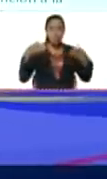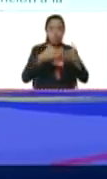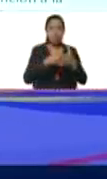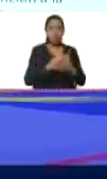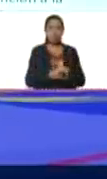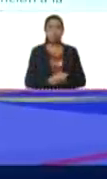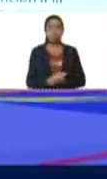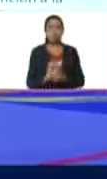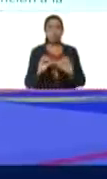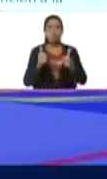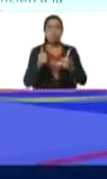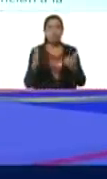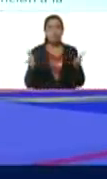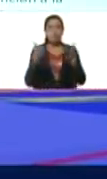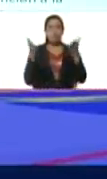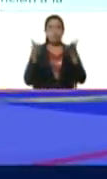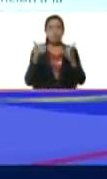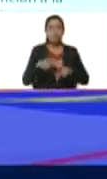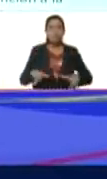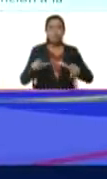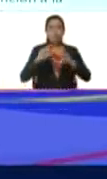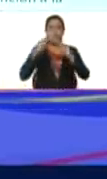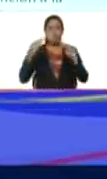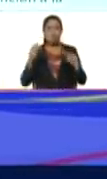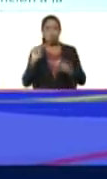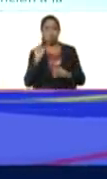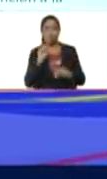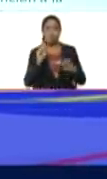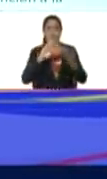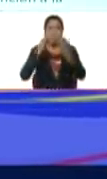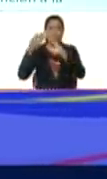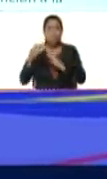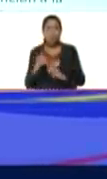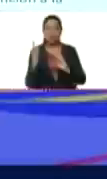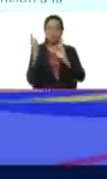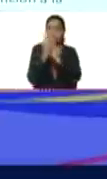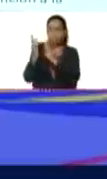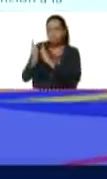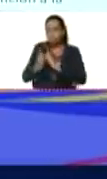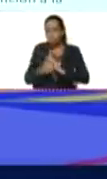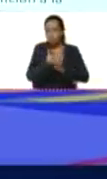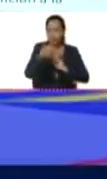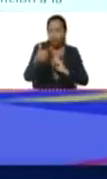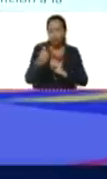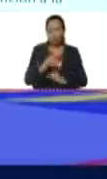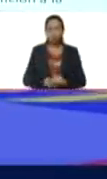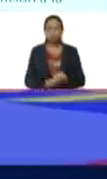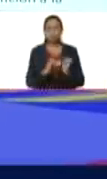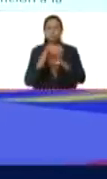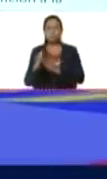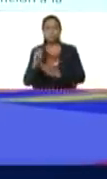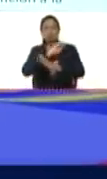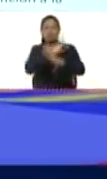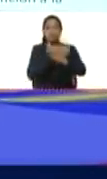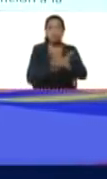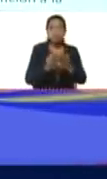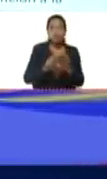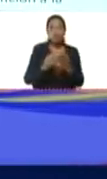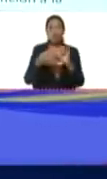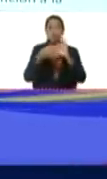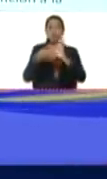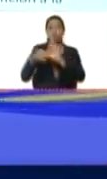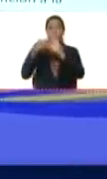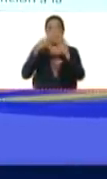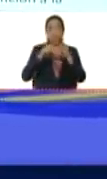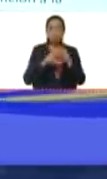gobiernos comunitarios no solamente en el cuadrante, sino comunidad por comunidad, fortalecer la unión cívico-militar, promover las RAS,